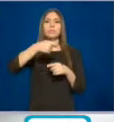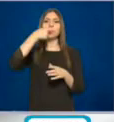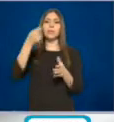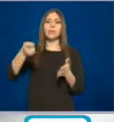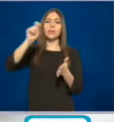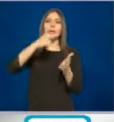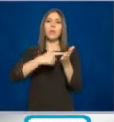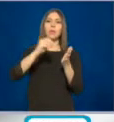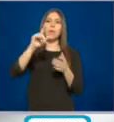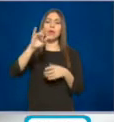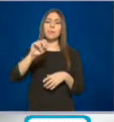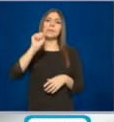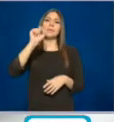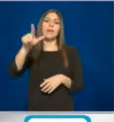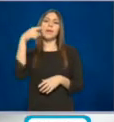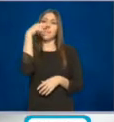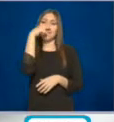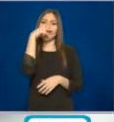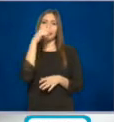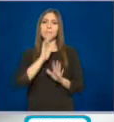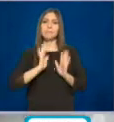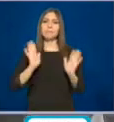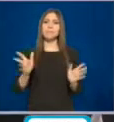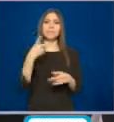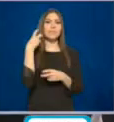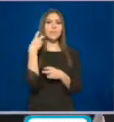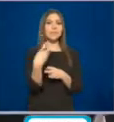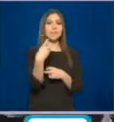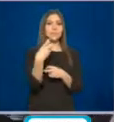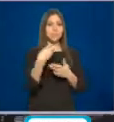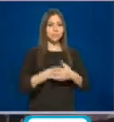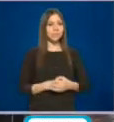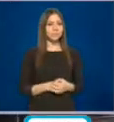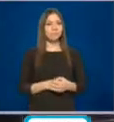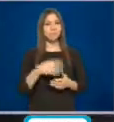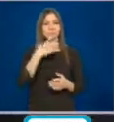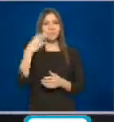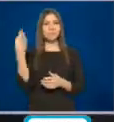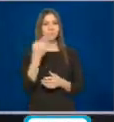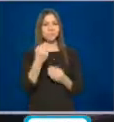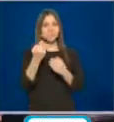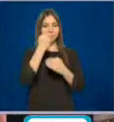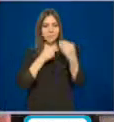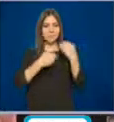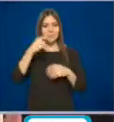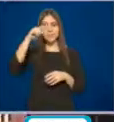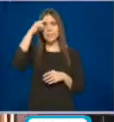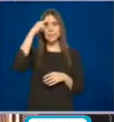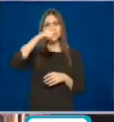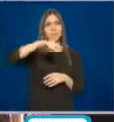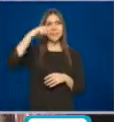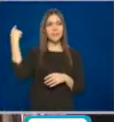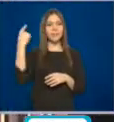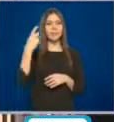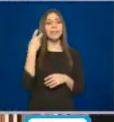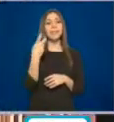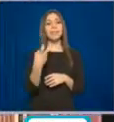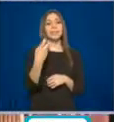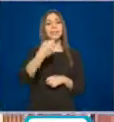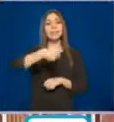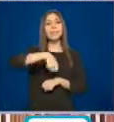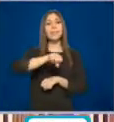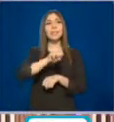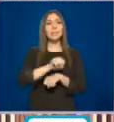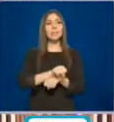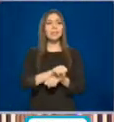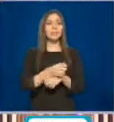oliva y sal y pimienta. y con esto... A saborearlo, Ay, qué Gaby. Y sencille, porque es la semana del